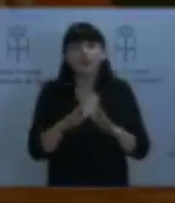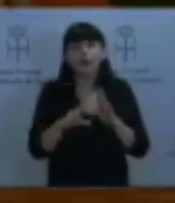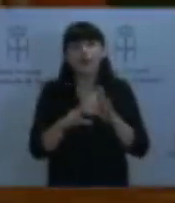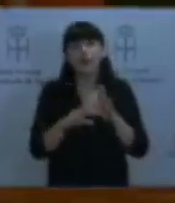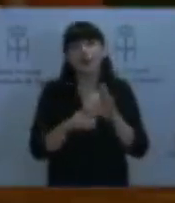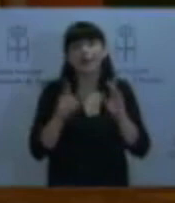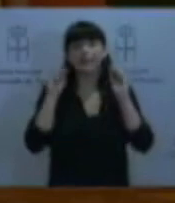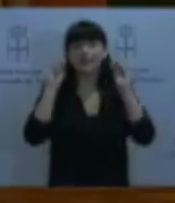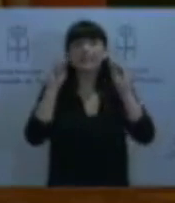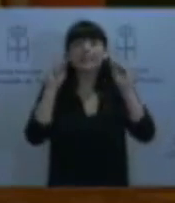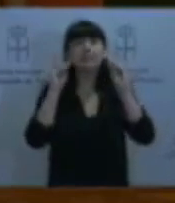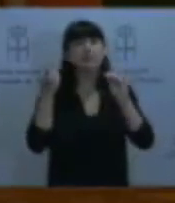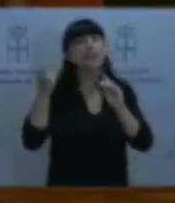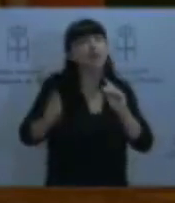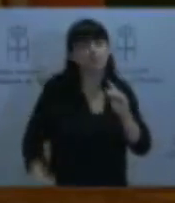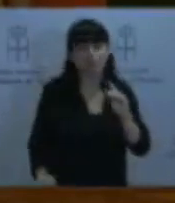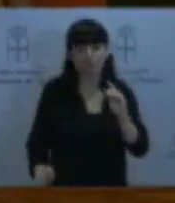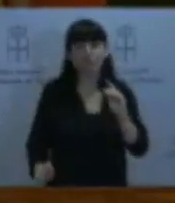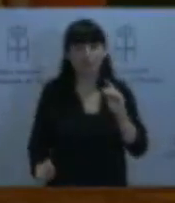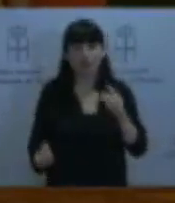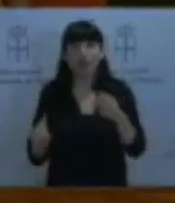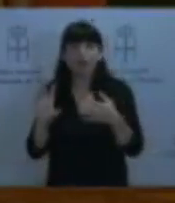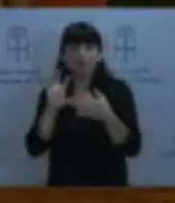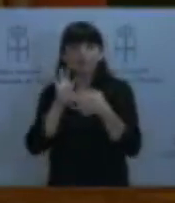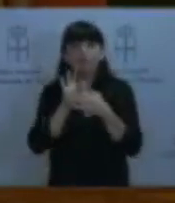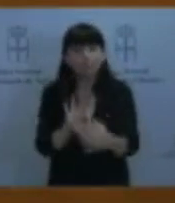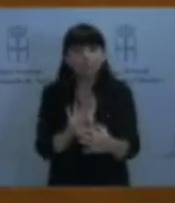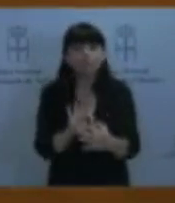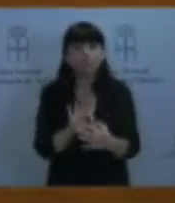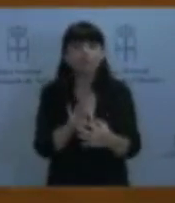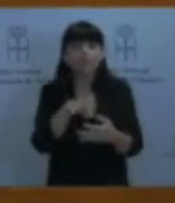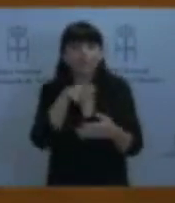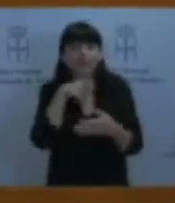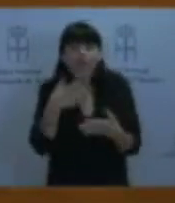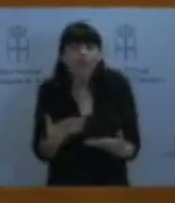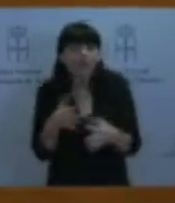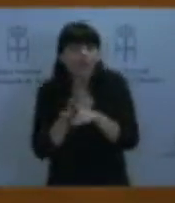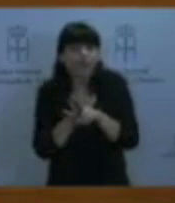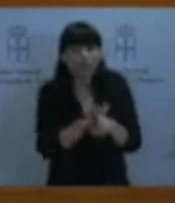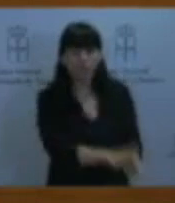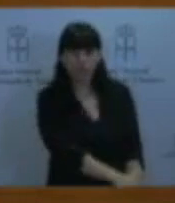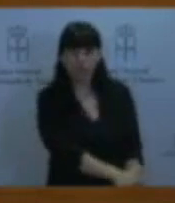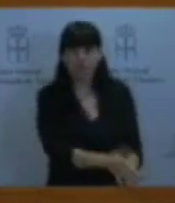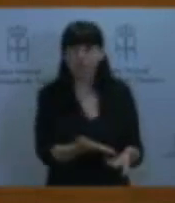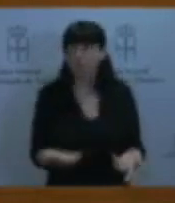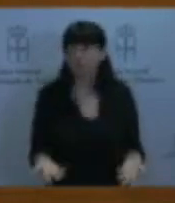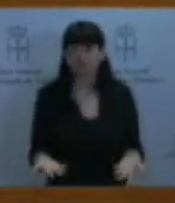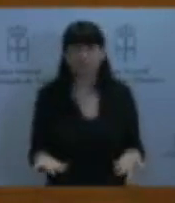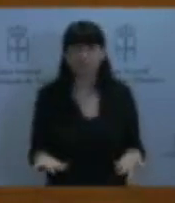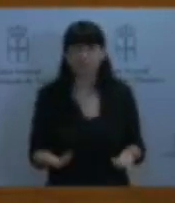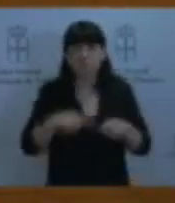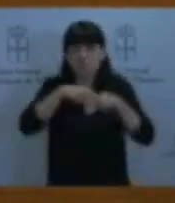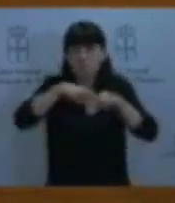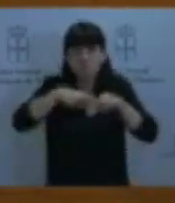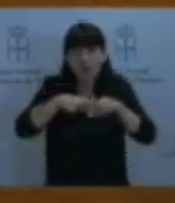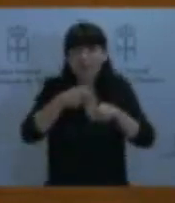profesional que lo analiza e interviene sobre este determinante se encuentra excluida en todos los niveles. Es decir, no existen plazas